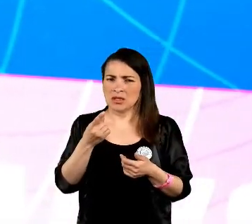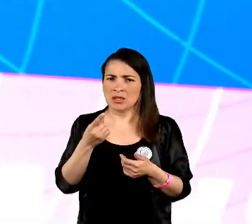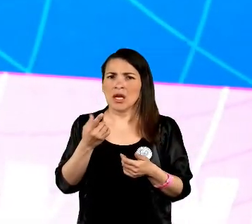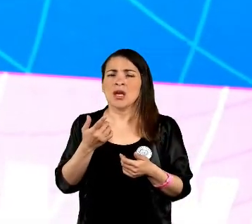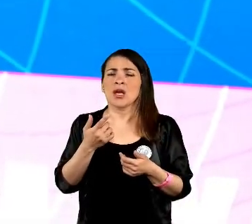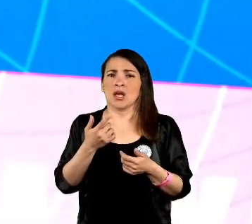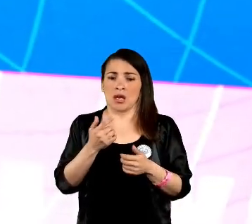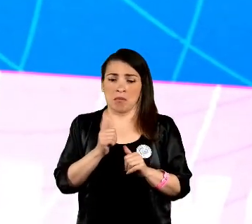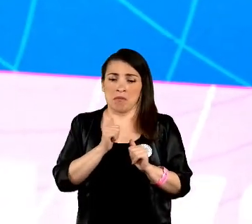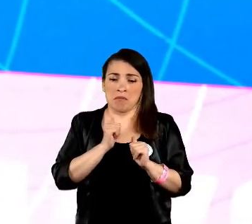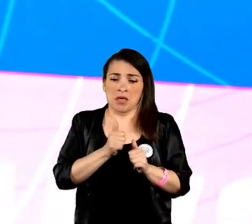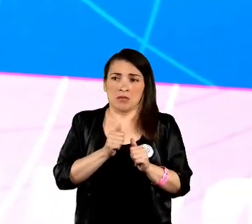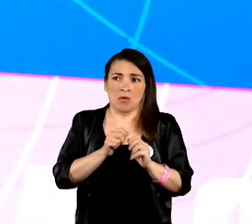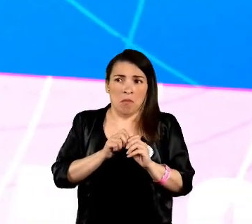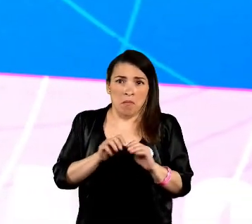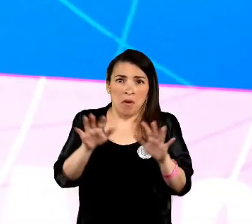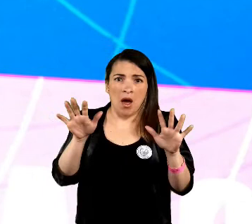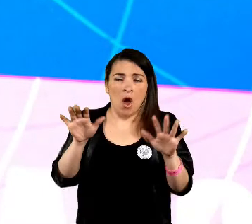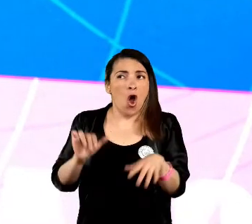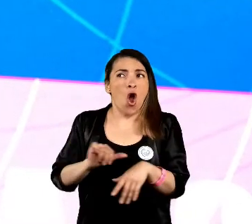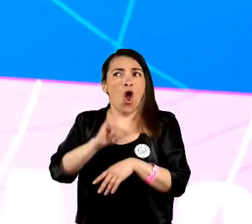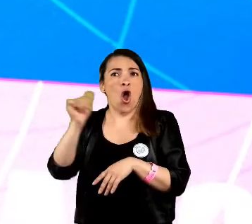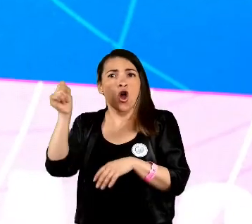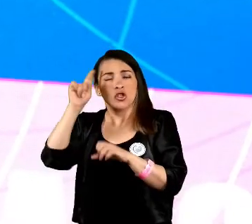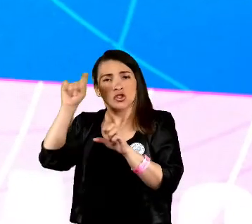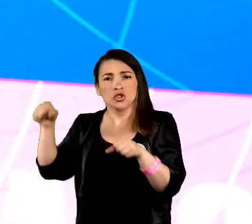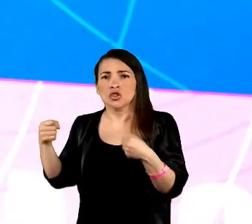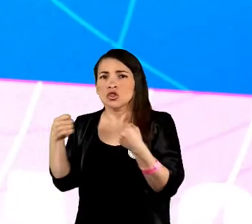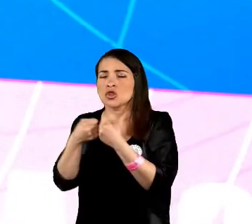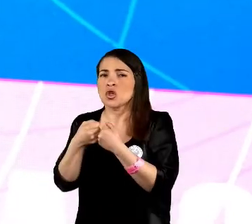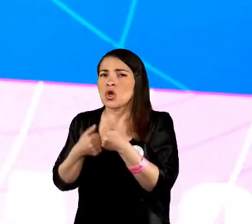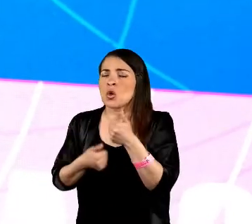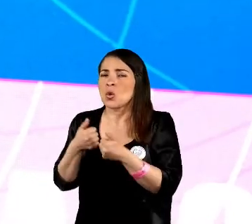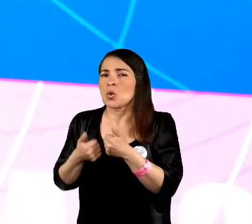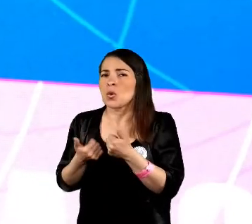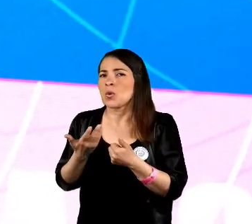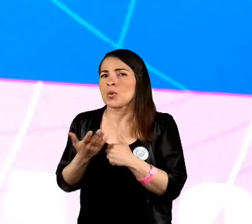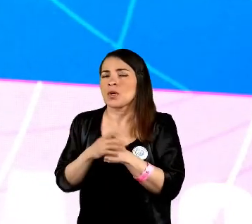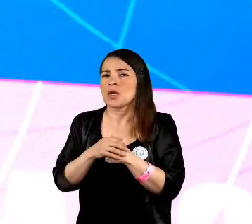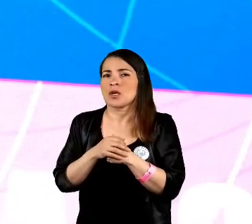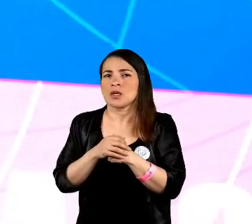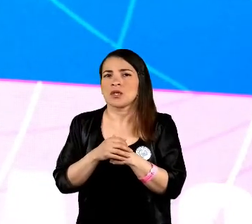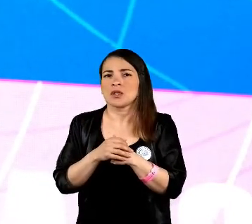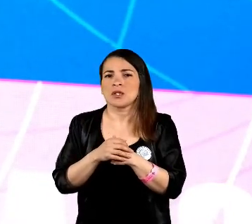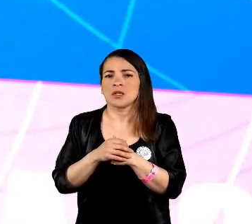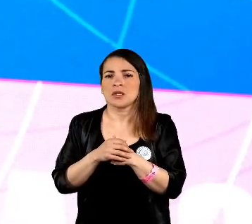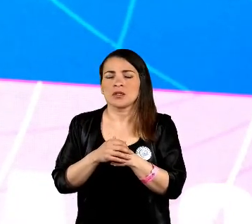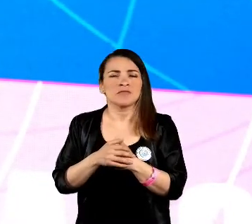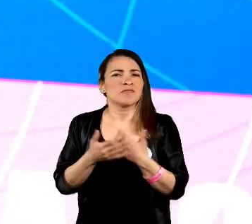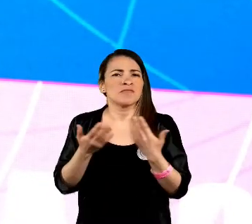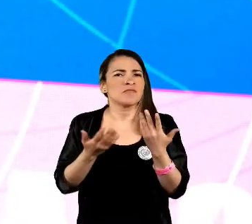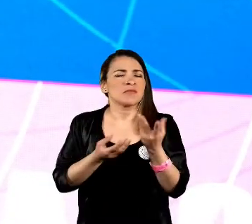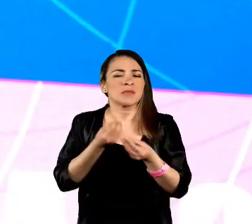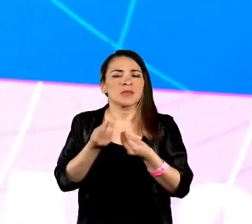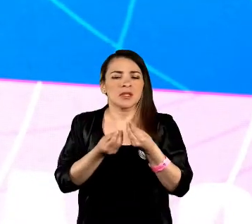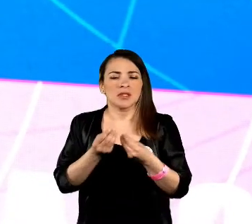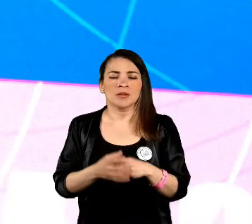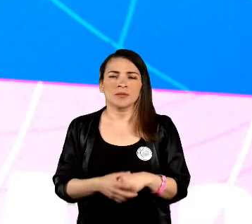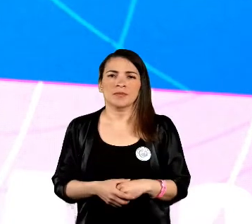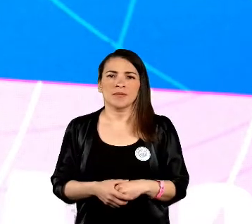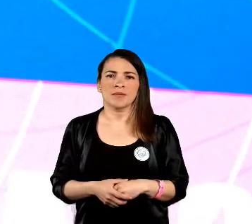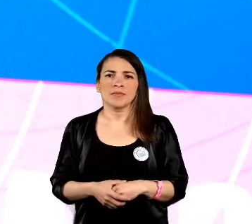buscar Pablo y solamente sería inversor del eslabón del desarrollador qué harían